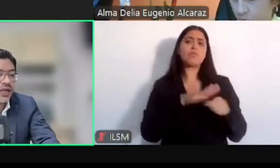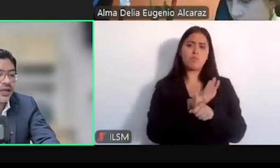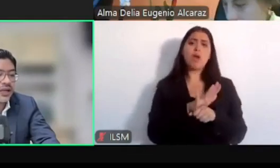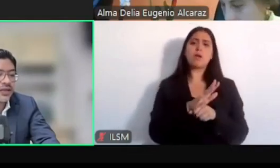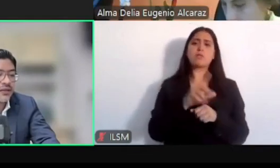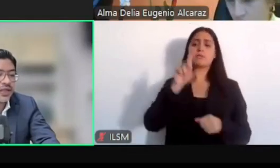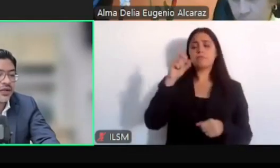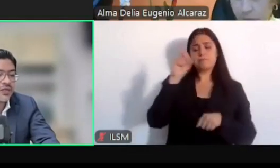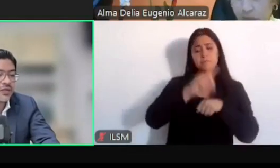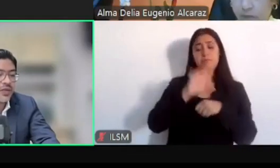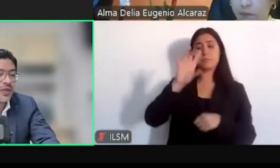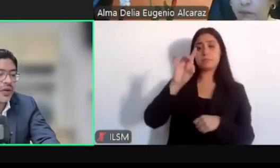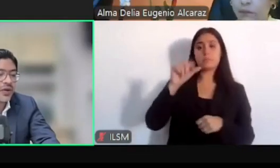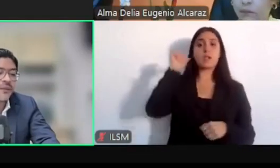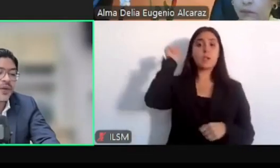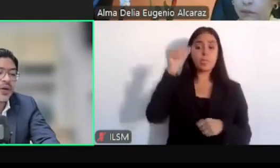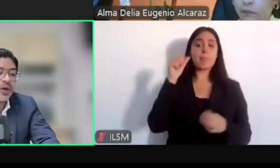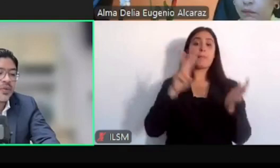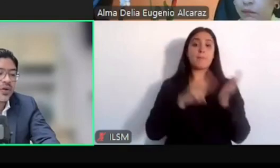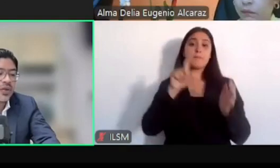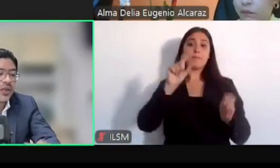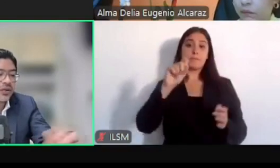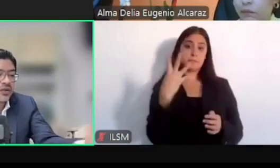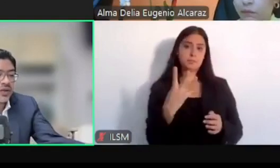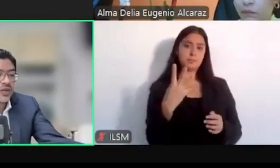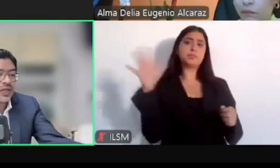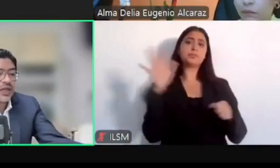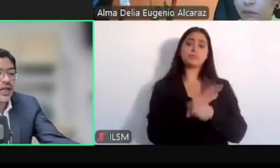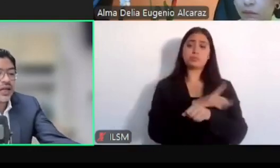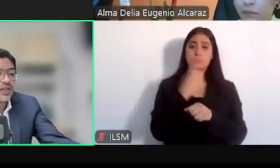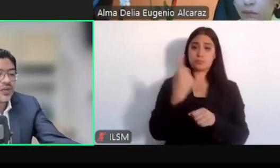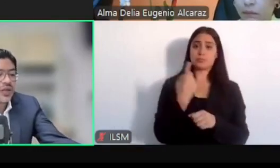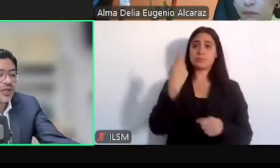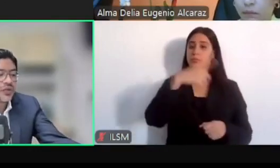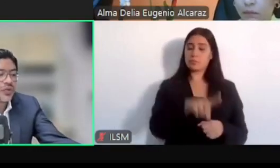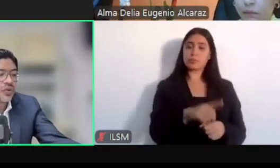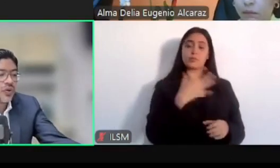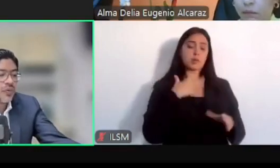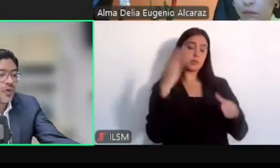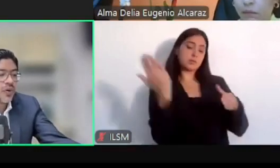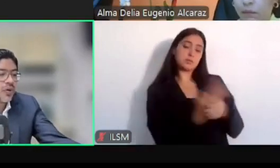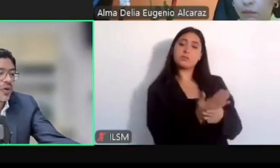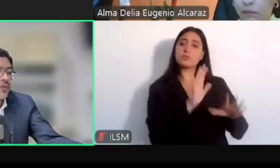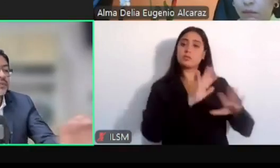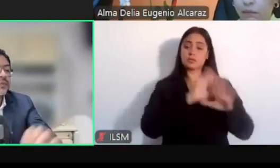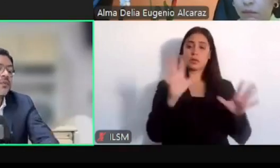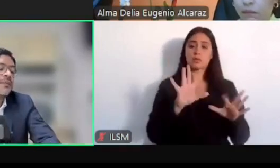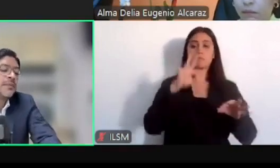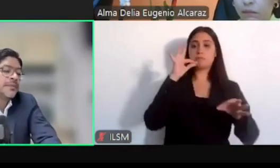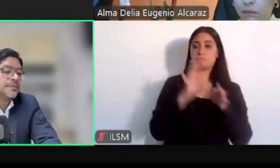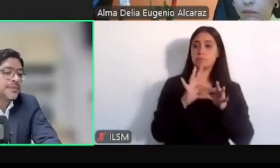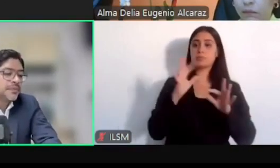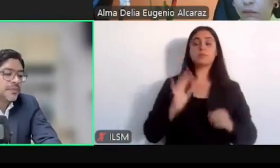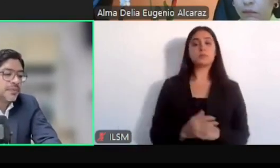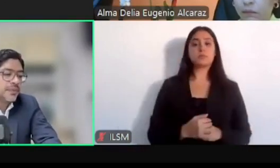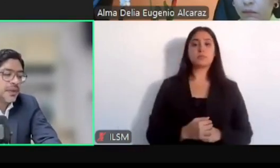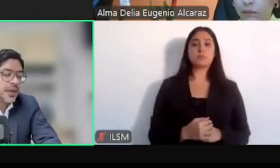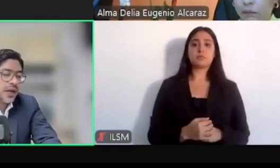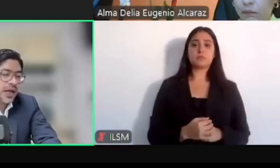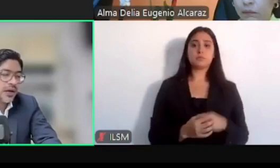el día 30 de abril de 2024 por lo tanto se ordena el archivo del asunto como concluido